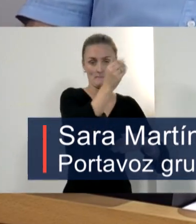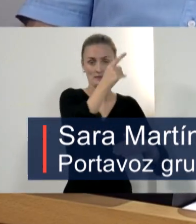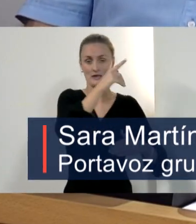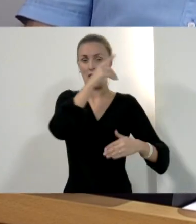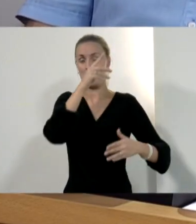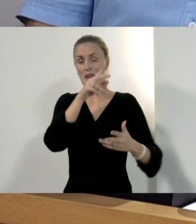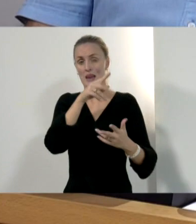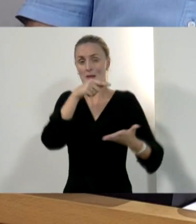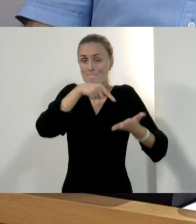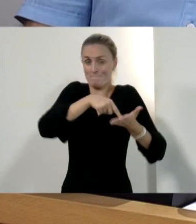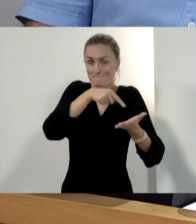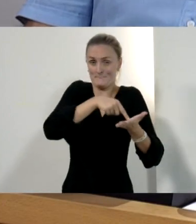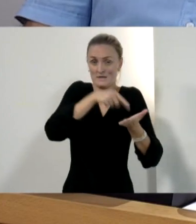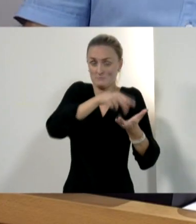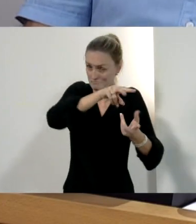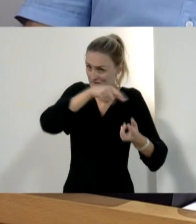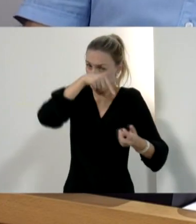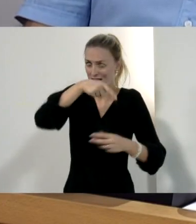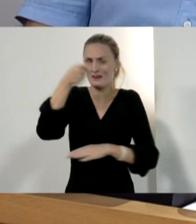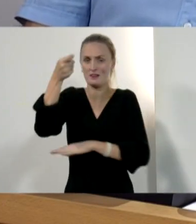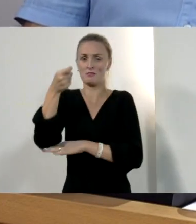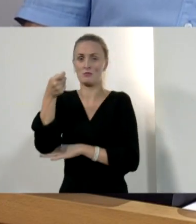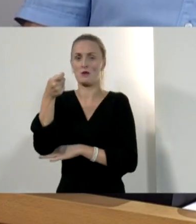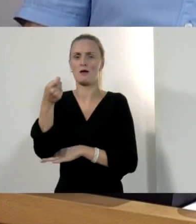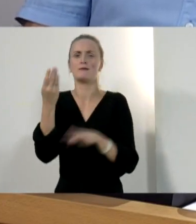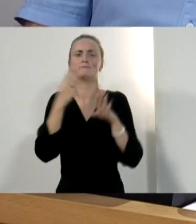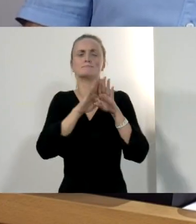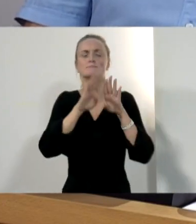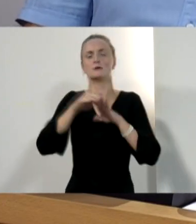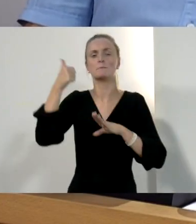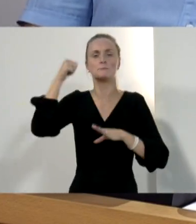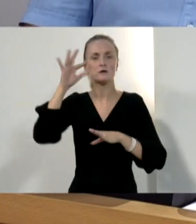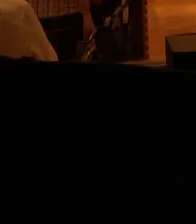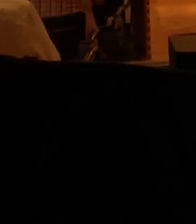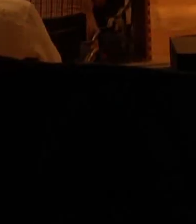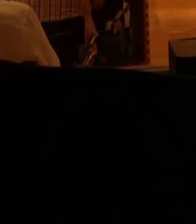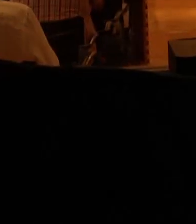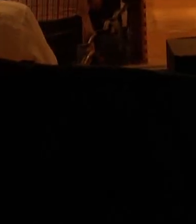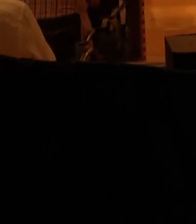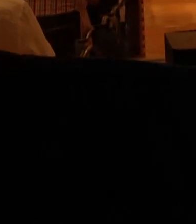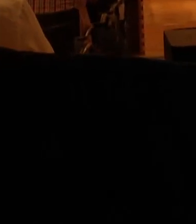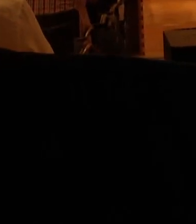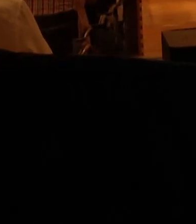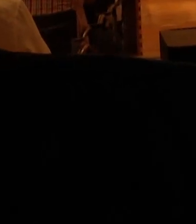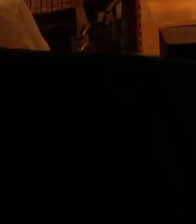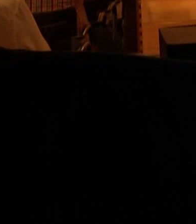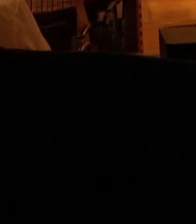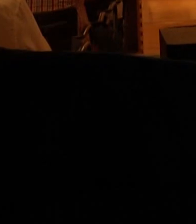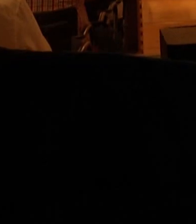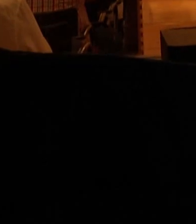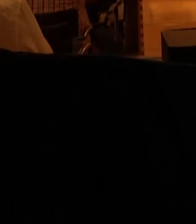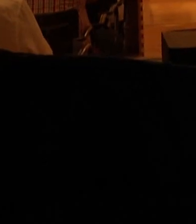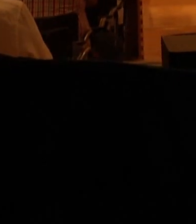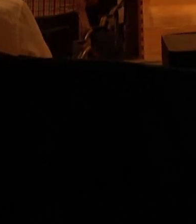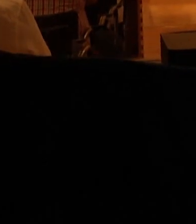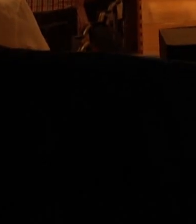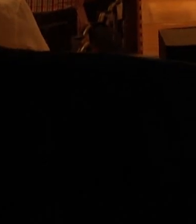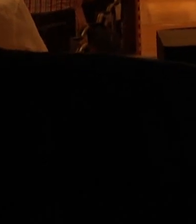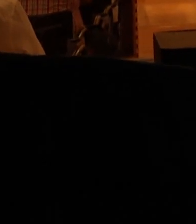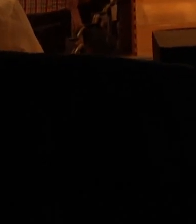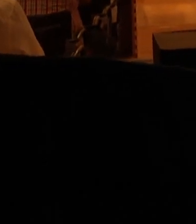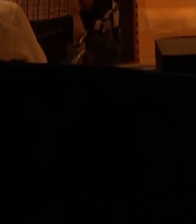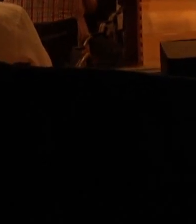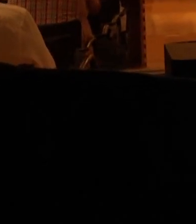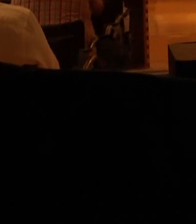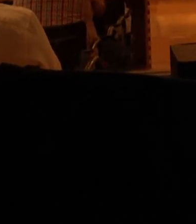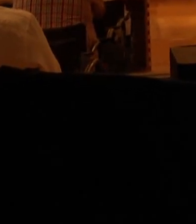en Ciudad Real. Los vecinos y vecinas de Ciudad Real van a pagar más impuestos en Ciudad Real. Pero